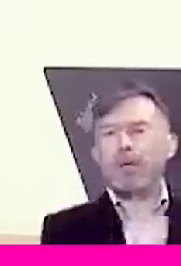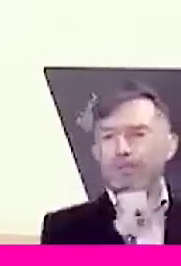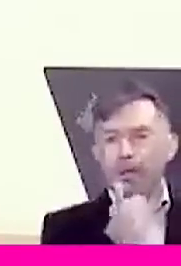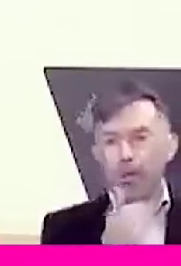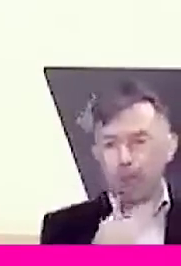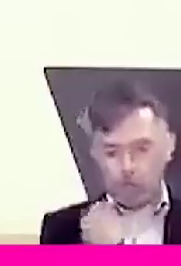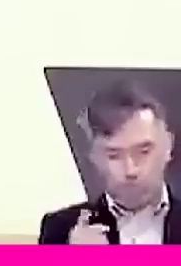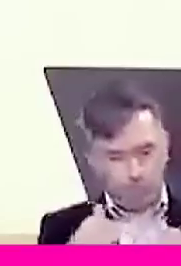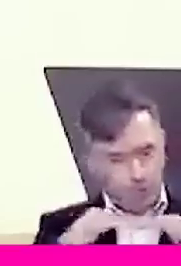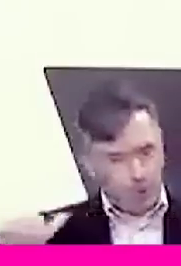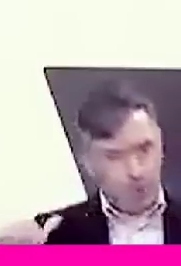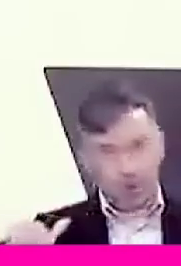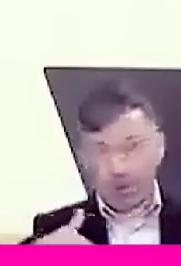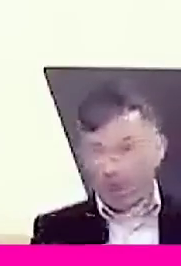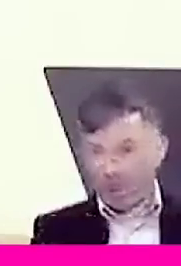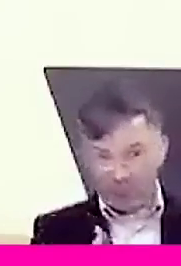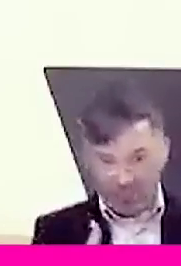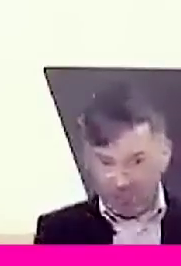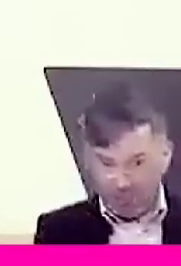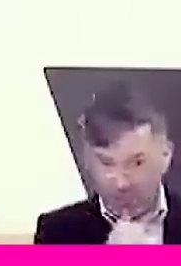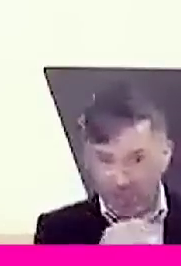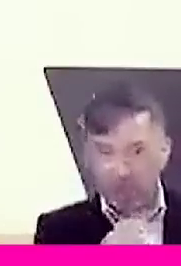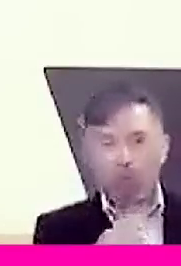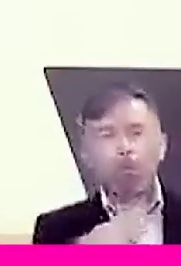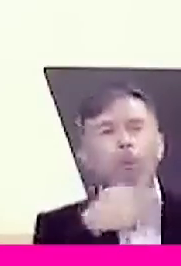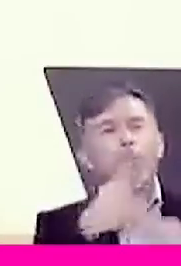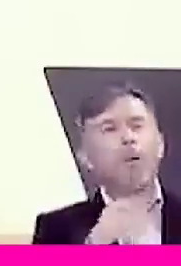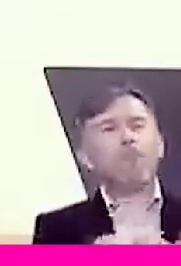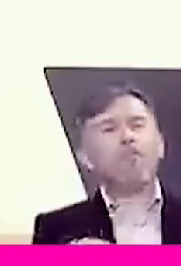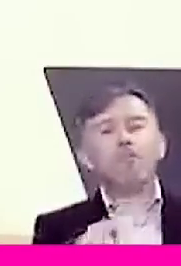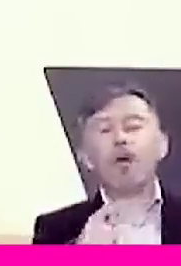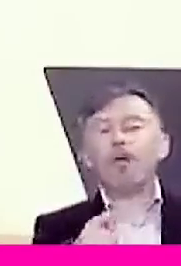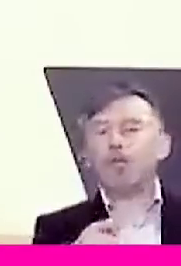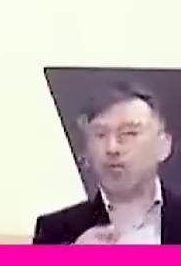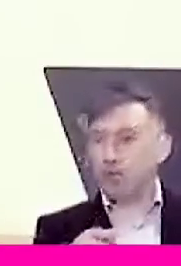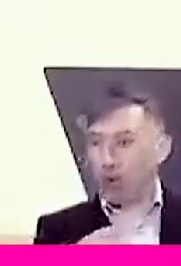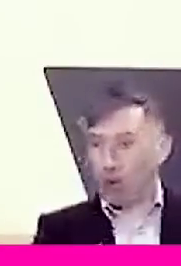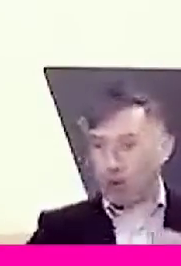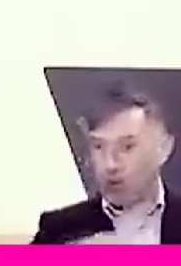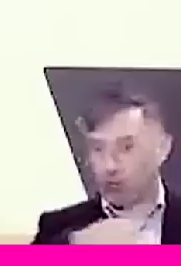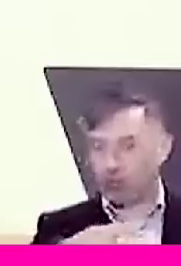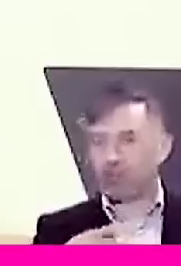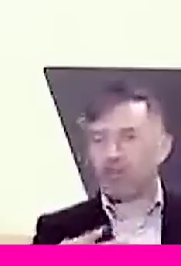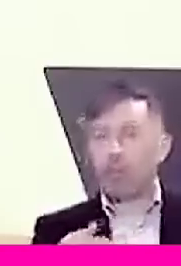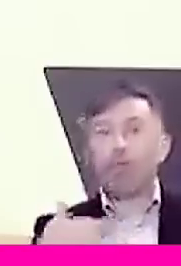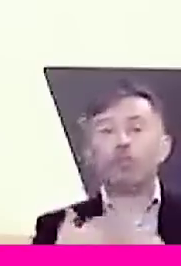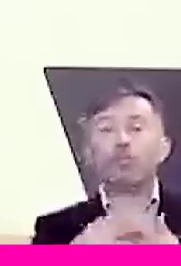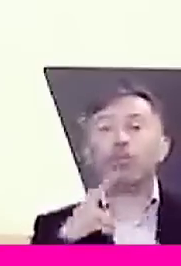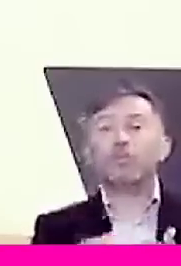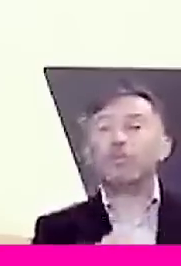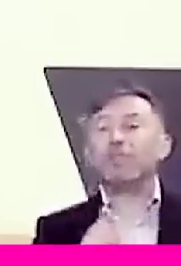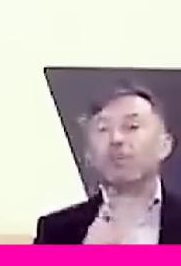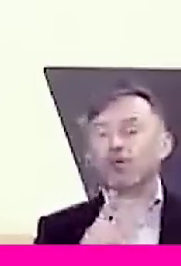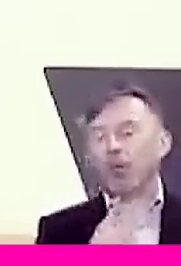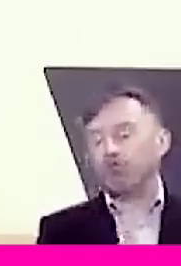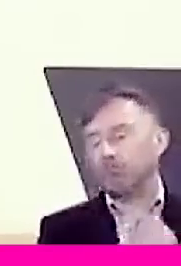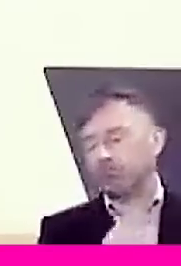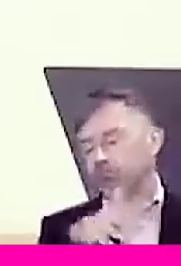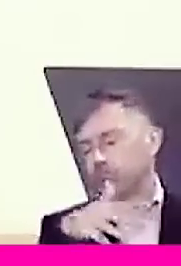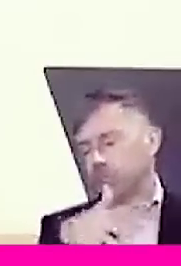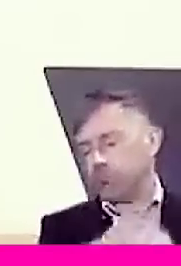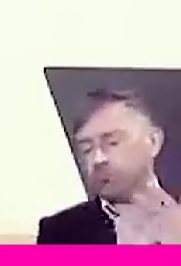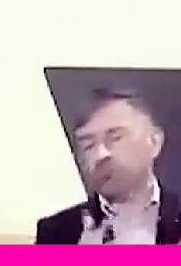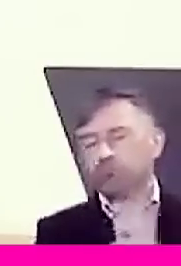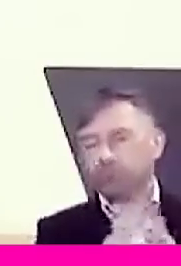en las elecciones todas y todos debemos prepararnos para vivir en 2024 semanas de conflicto ante lo que podría